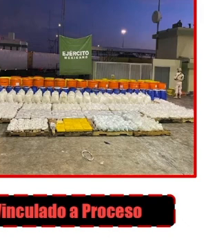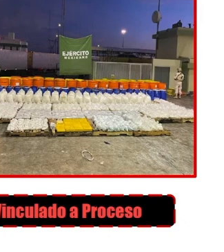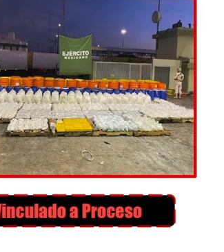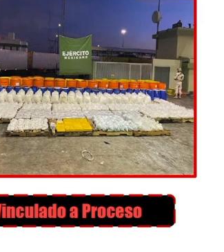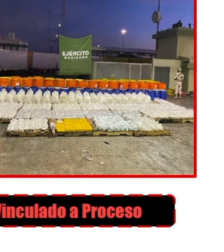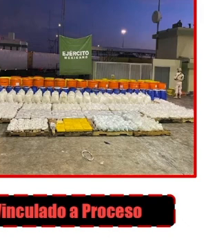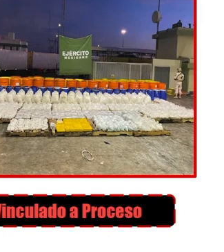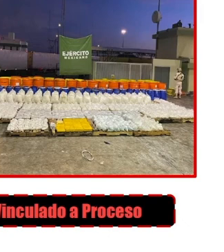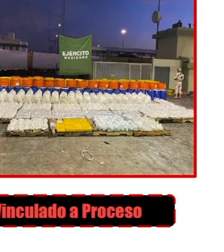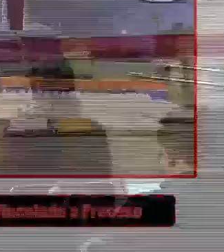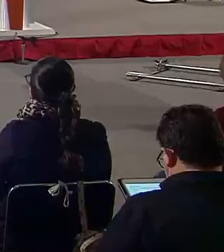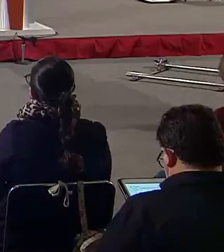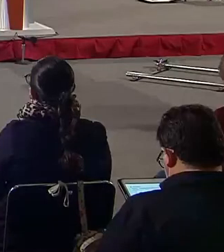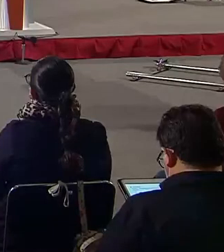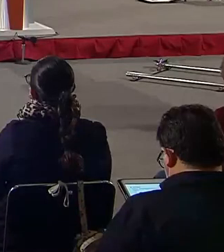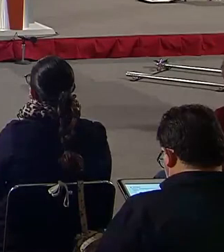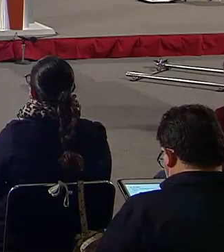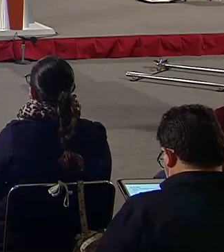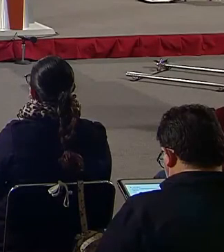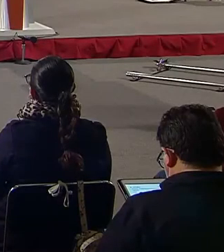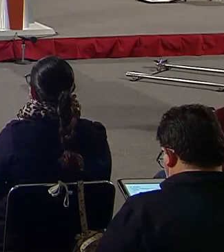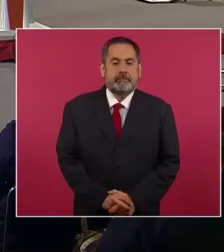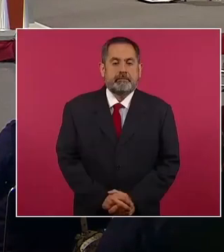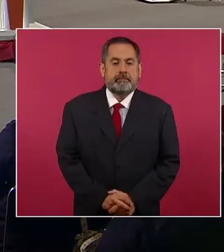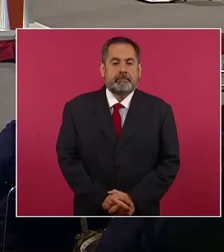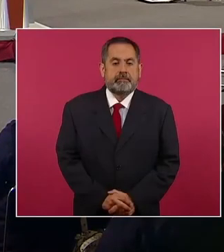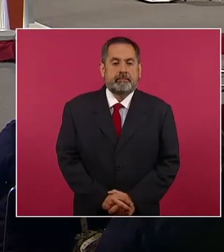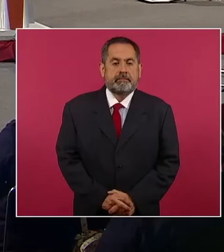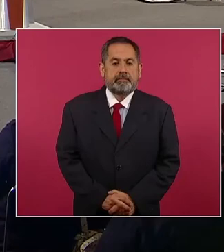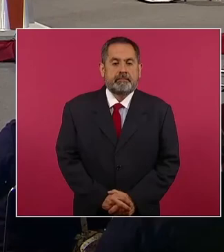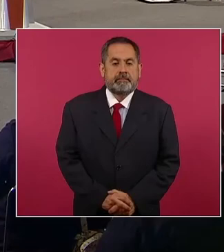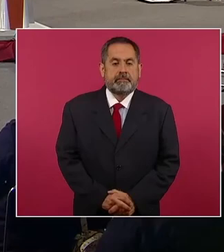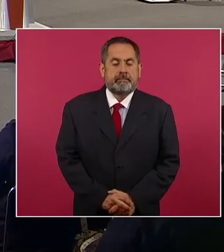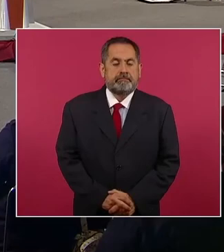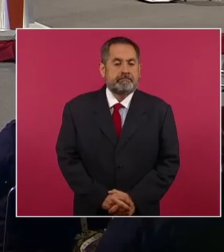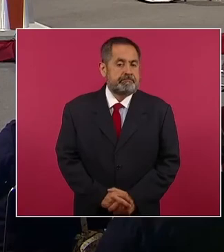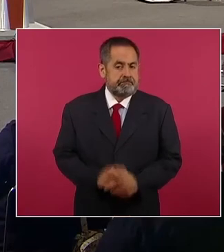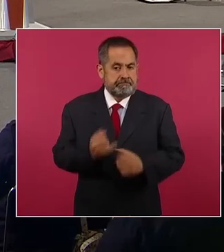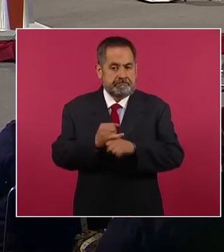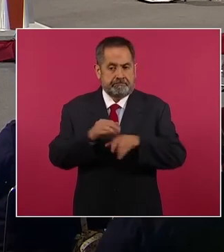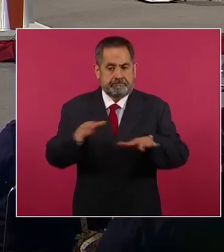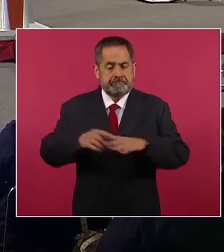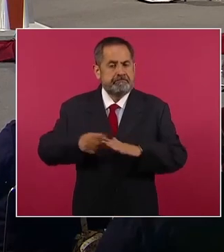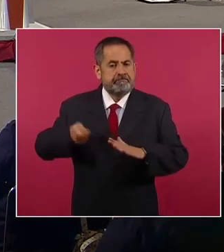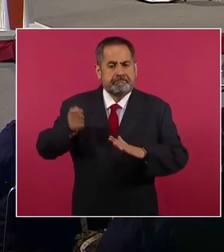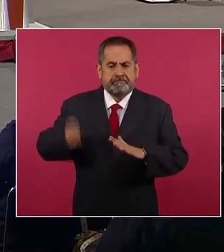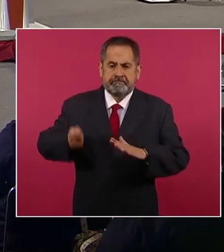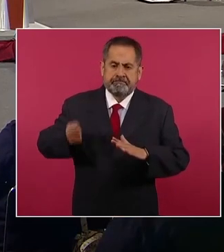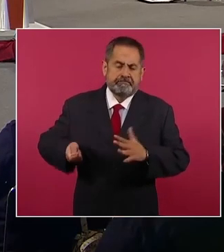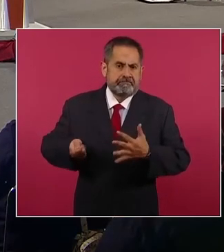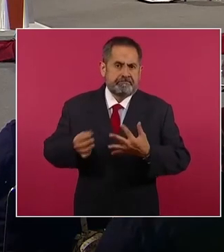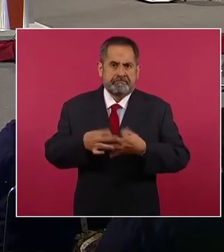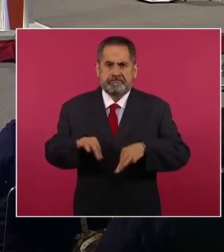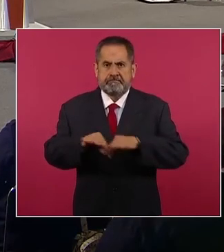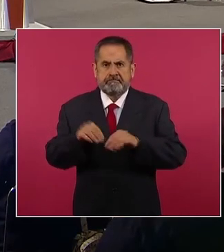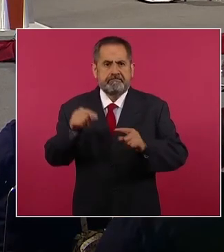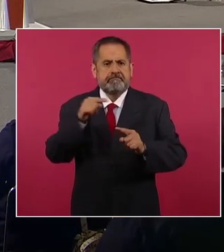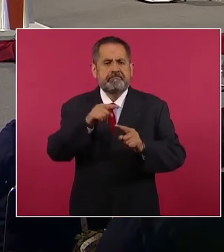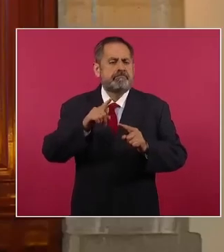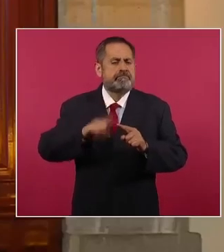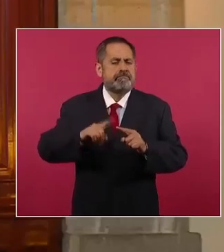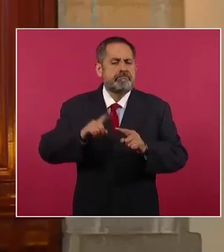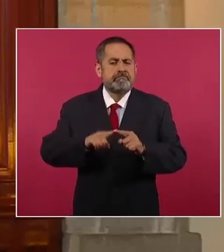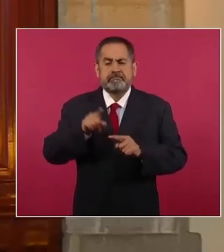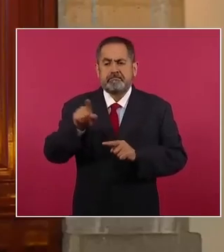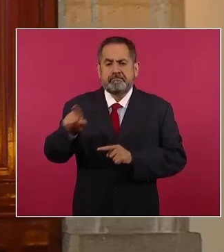y ya está vinculado a proceso penal. Siguiente. Informar de sentencias relevantes obtenidas por parte